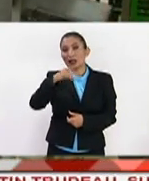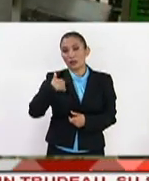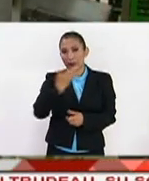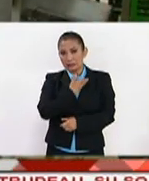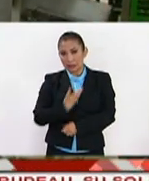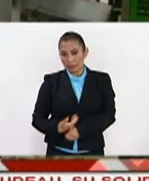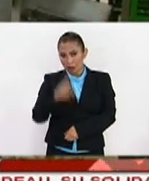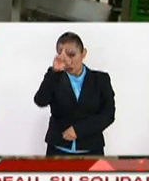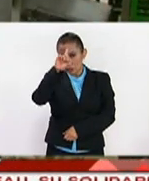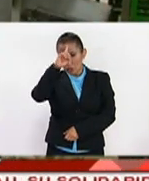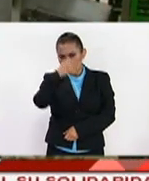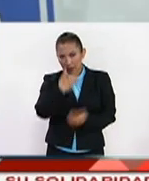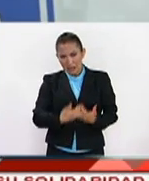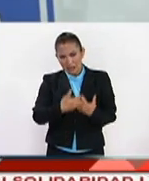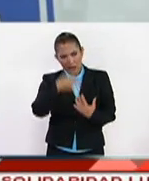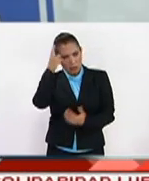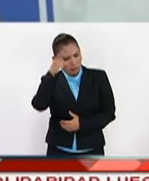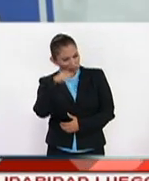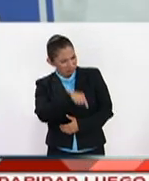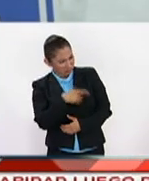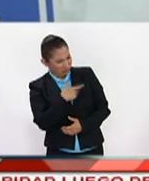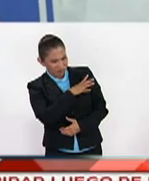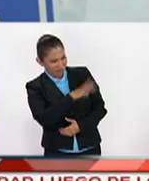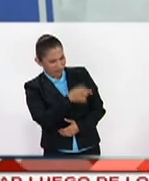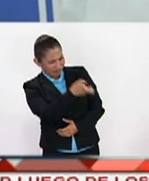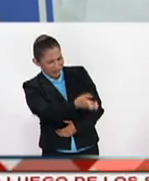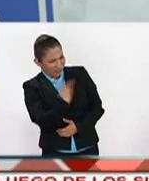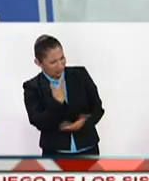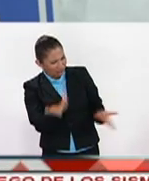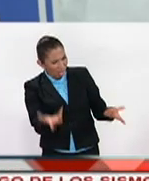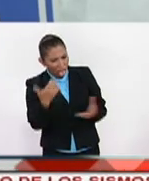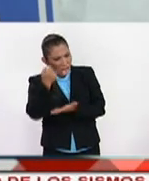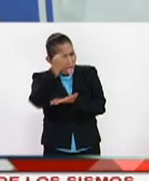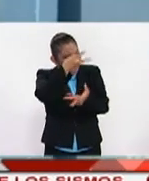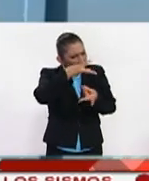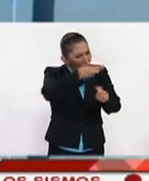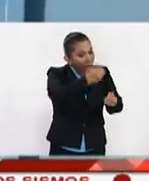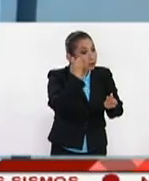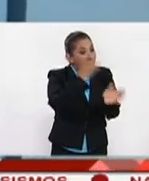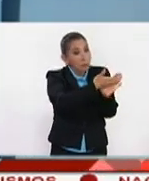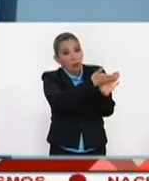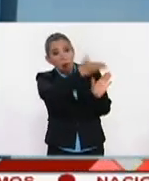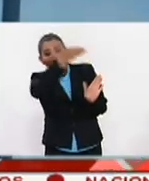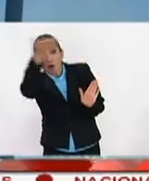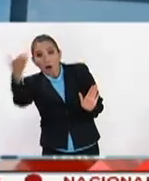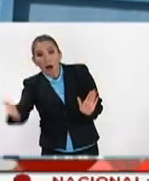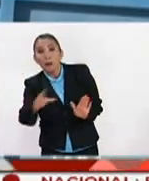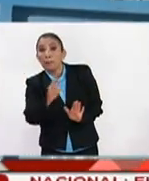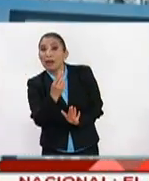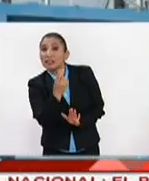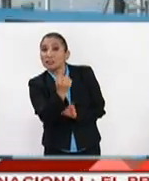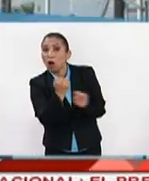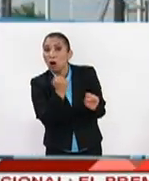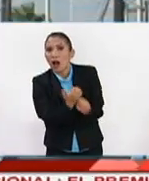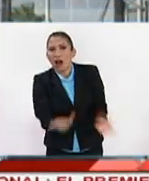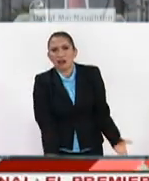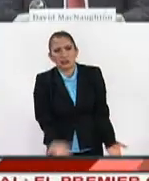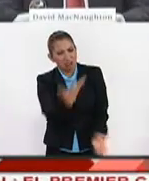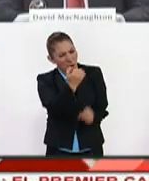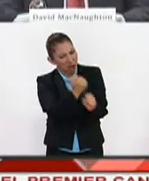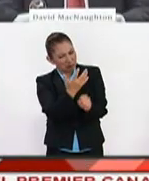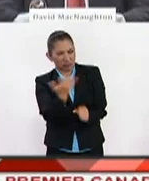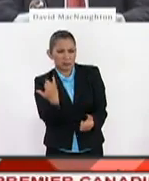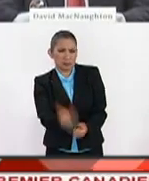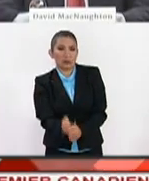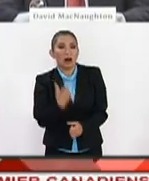Consejo Coordinador Empresarial, rechazó que esta oferta, ya que dijo las inversiones requieren plazos de por lo menos 25 años, o de lo